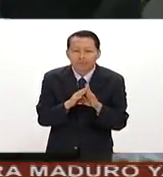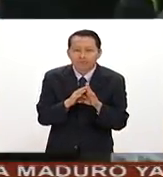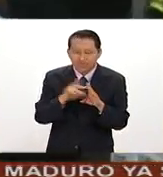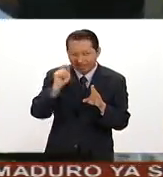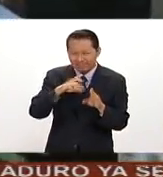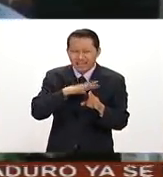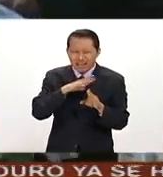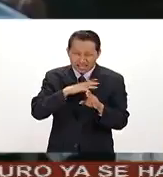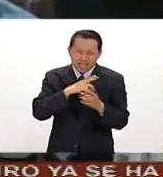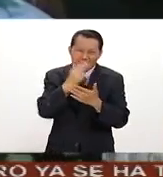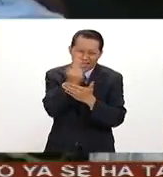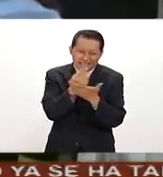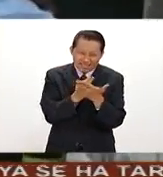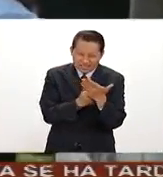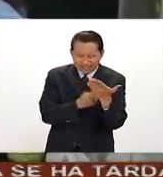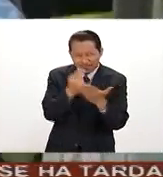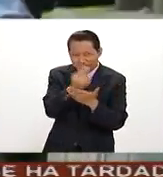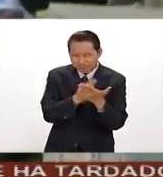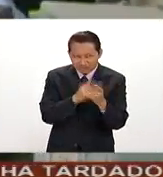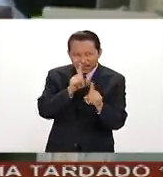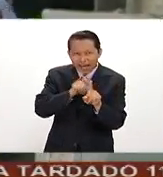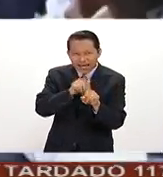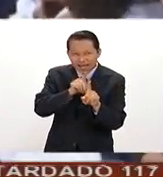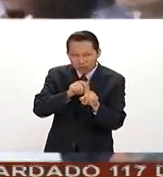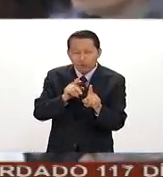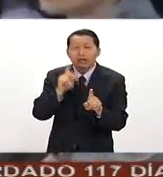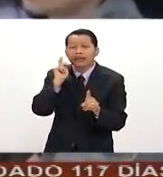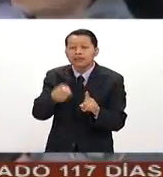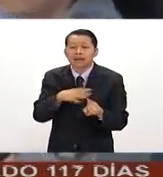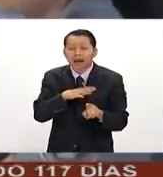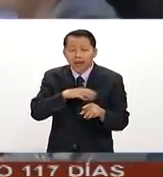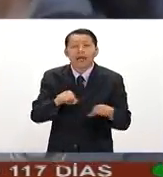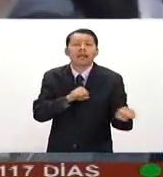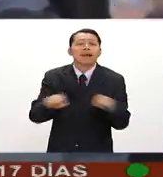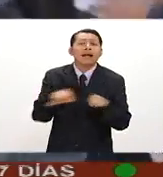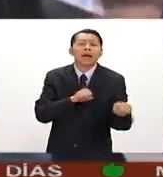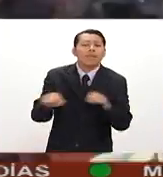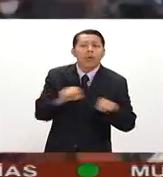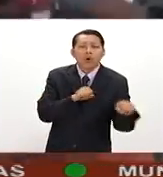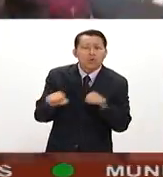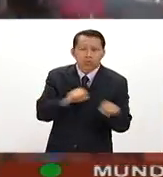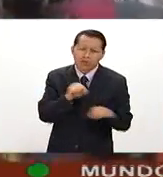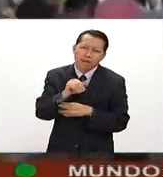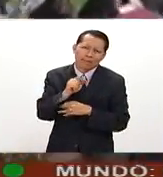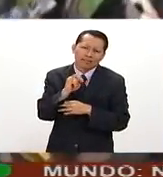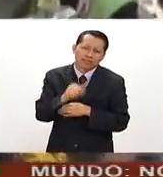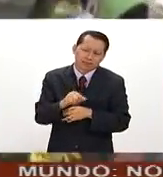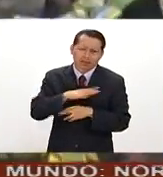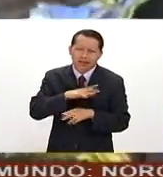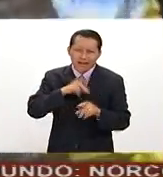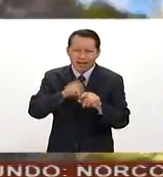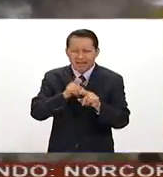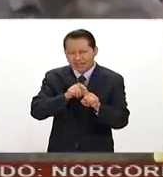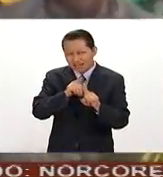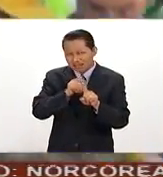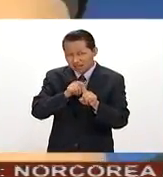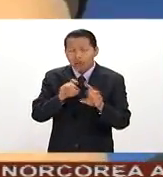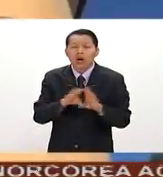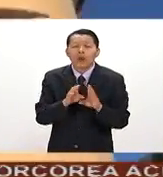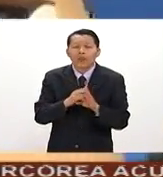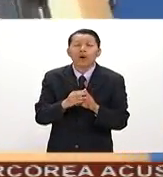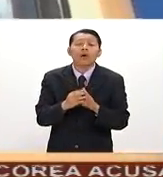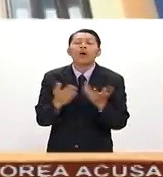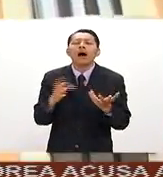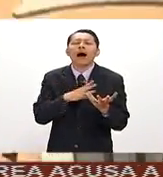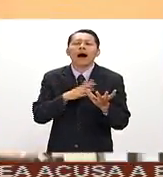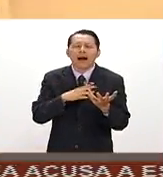estas caricaturas de las víctimas del terremoto de Amatrice. Ahí presentó las caricaturas de gente